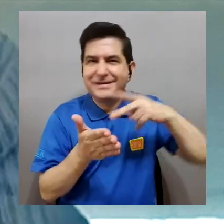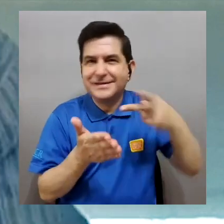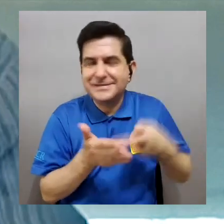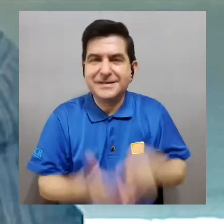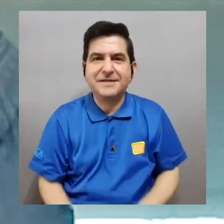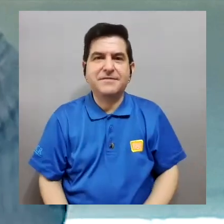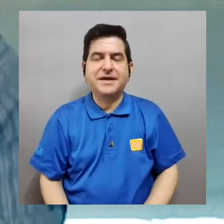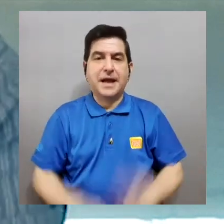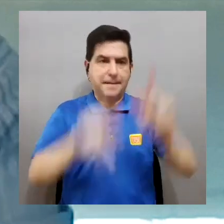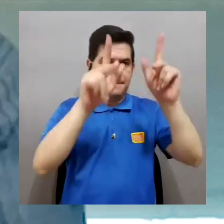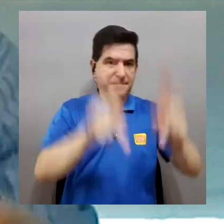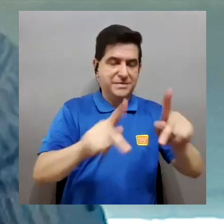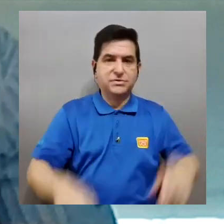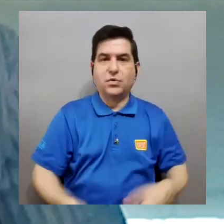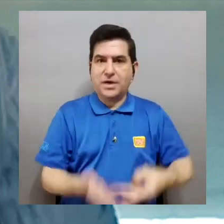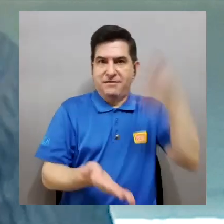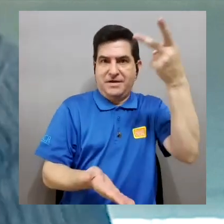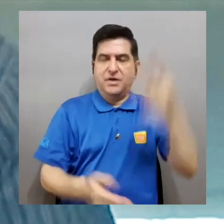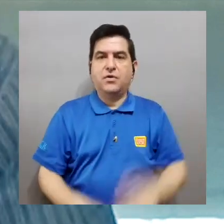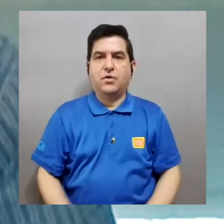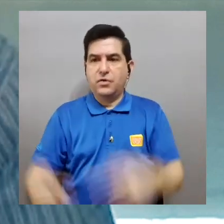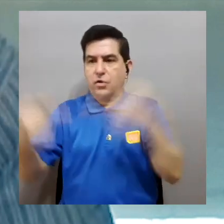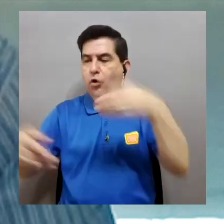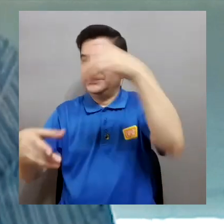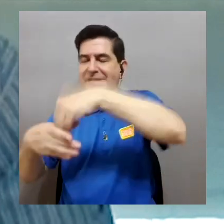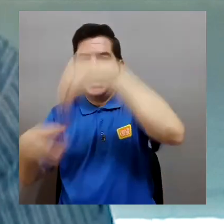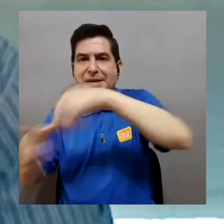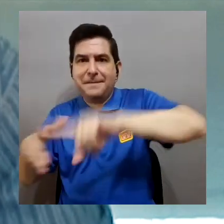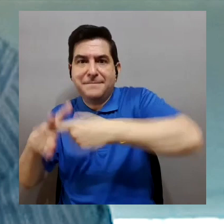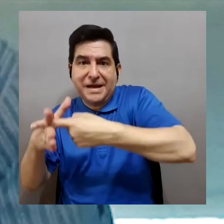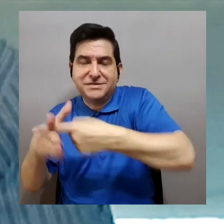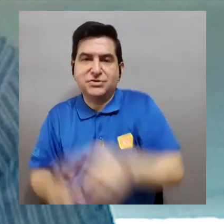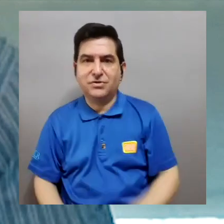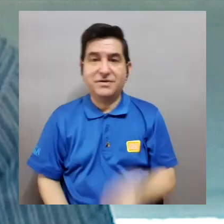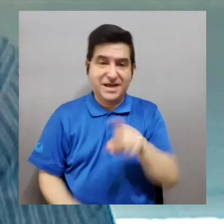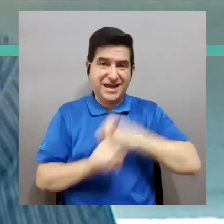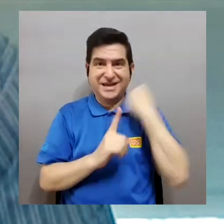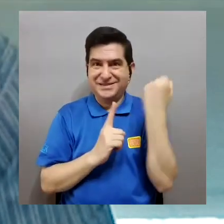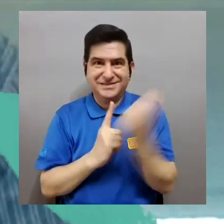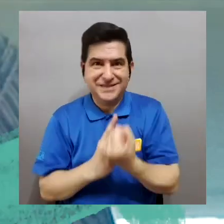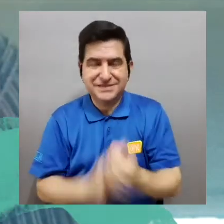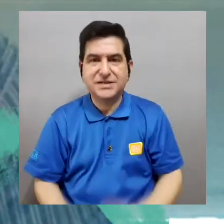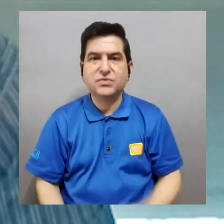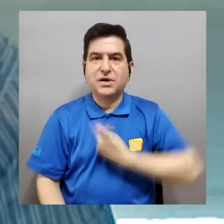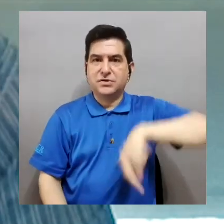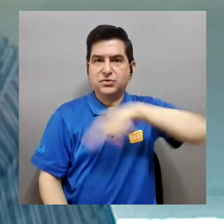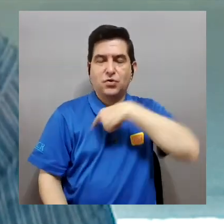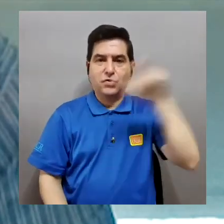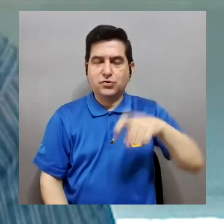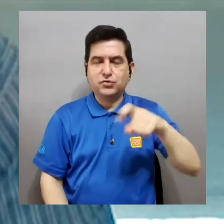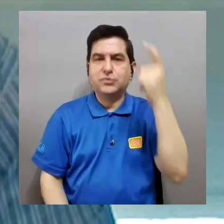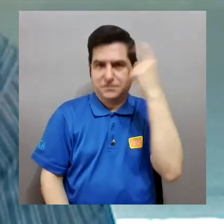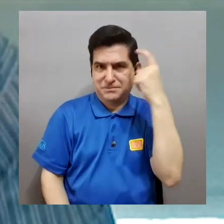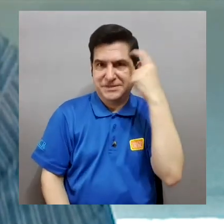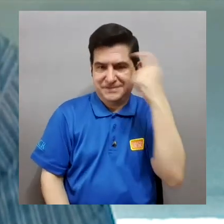significa el costo de las personas versus la inversión inicial, pues es lo que debemos poner